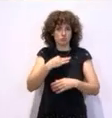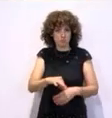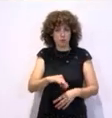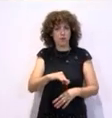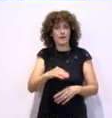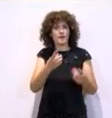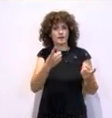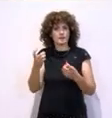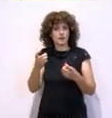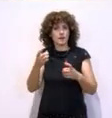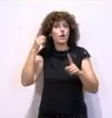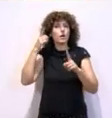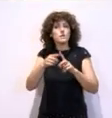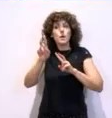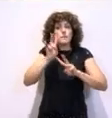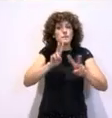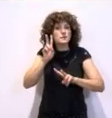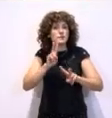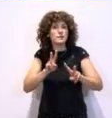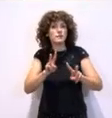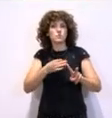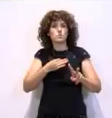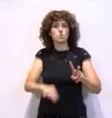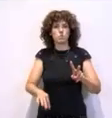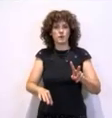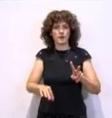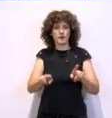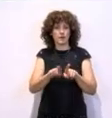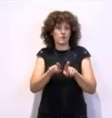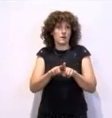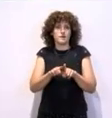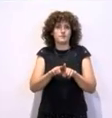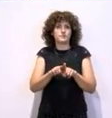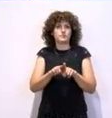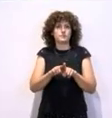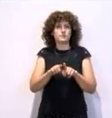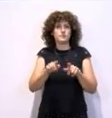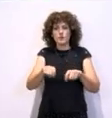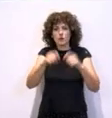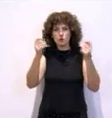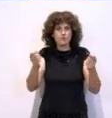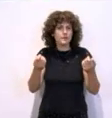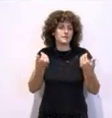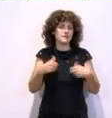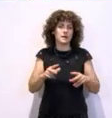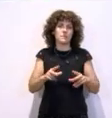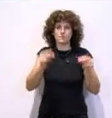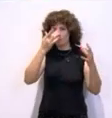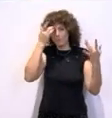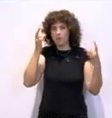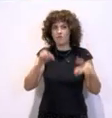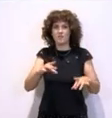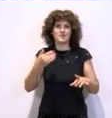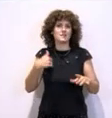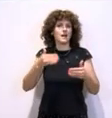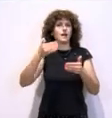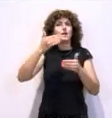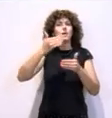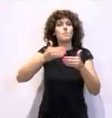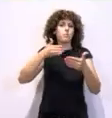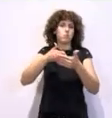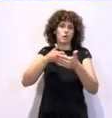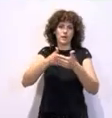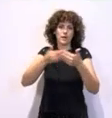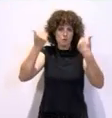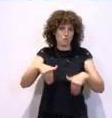que esa visibilización y sobre todo para romper de una vez por todas ese bloqueo